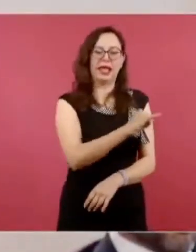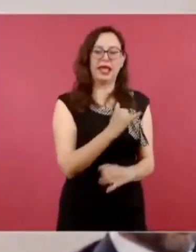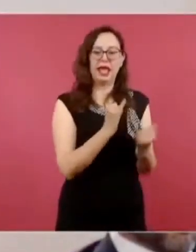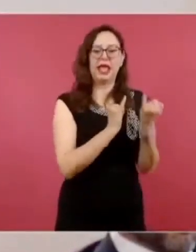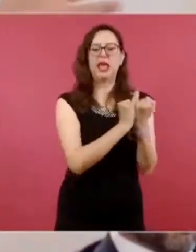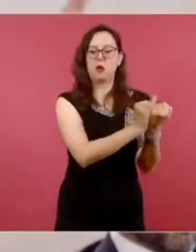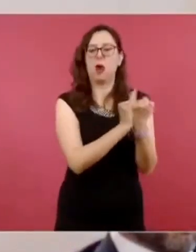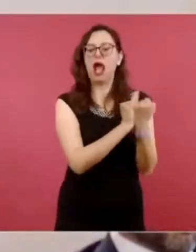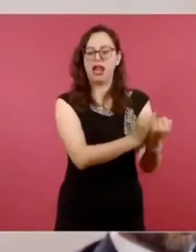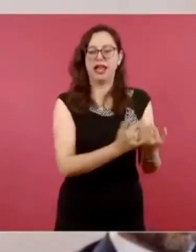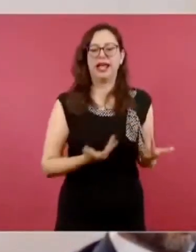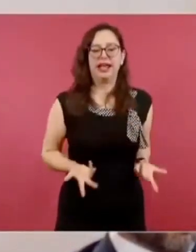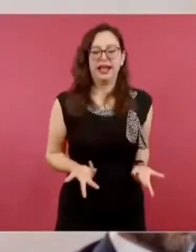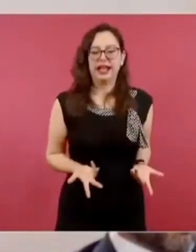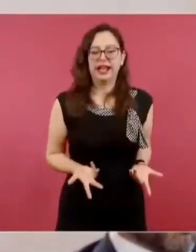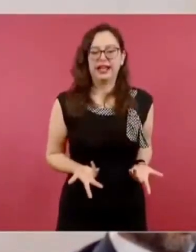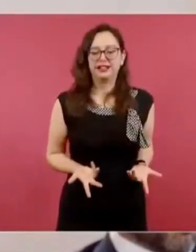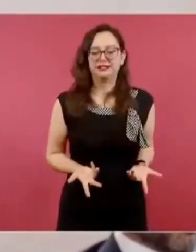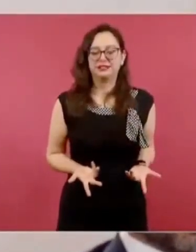pues